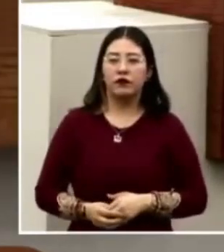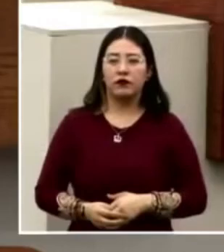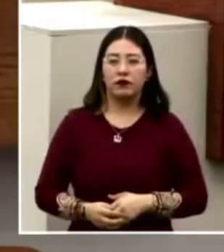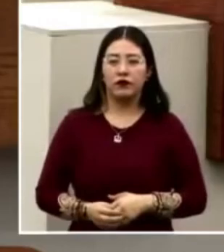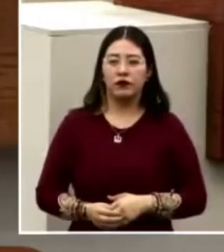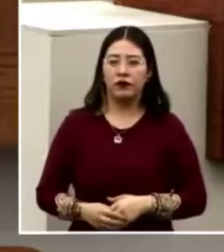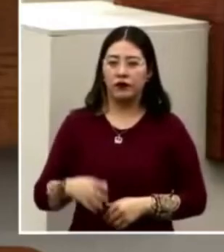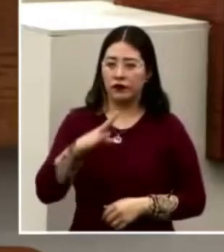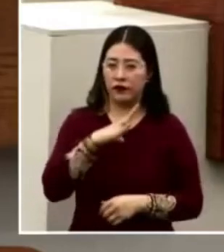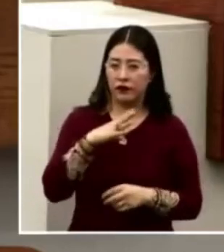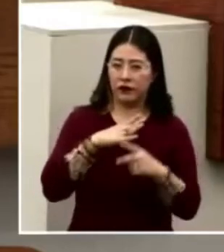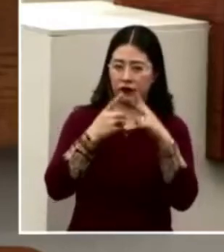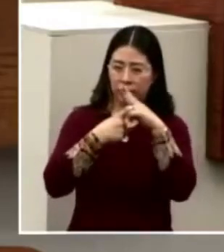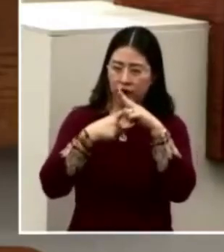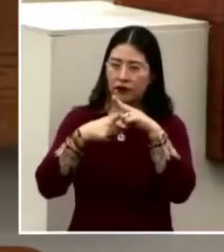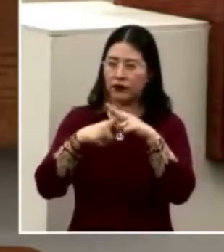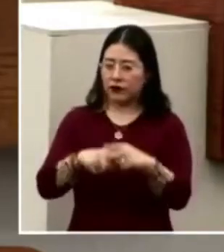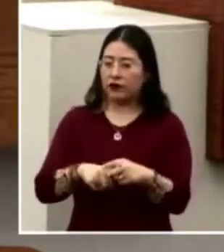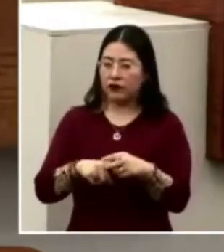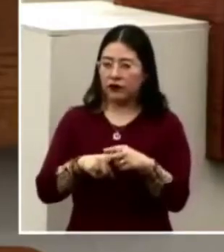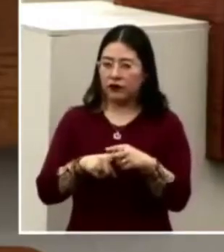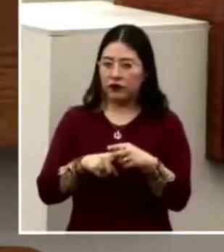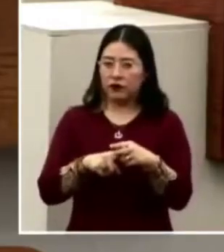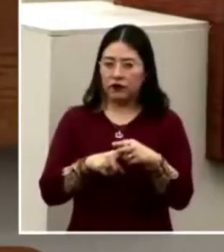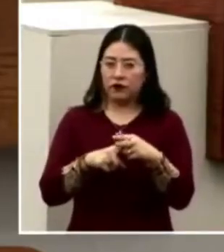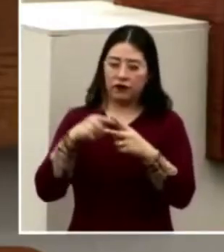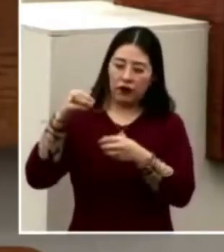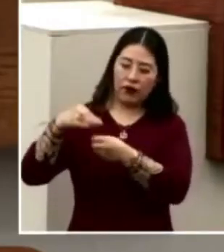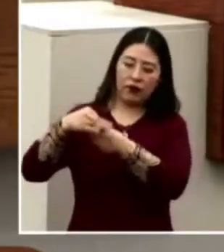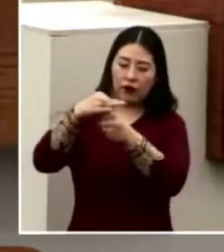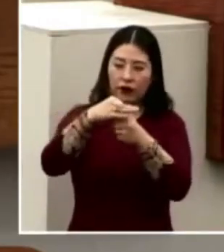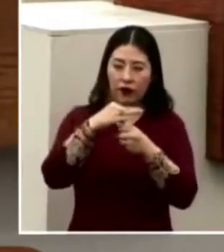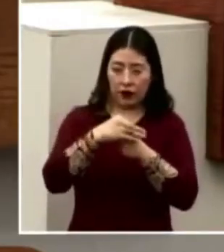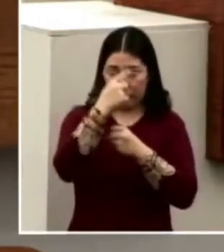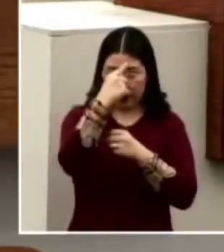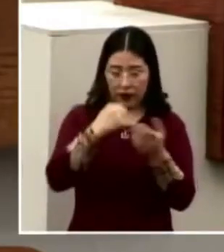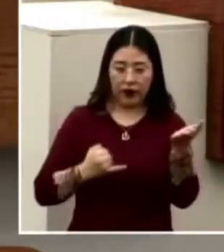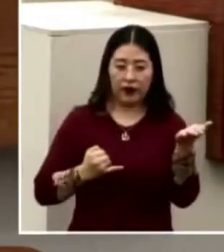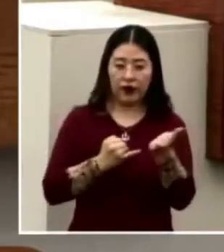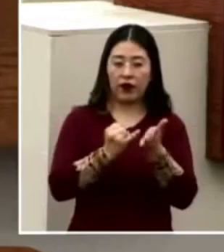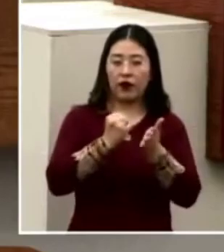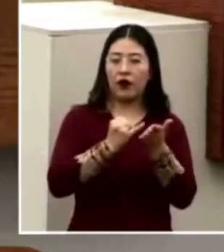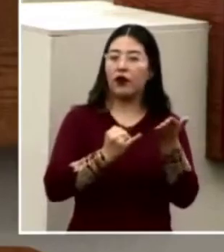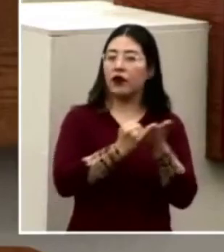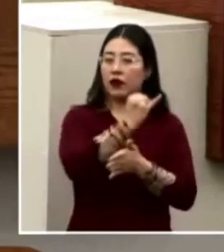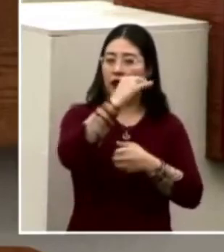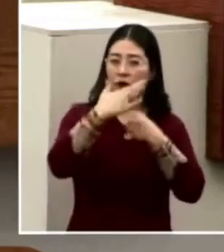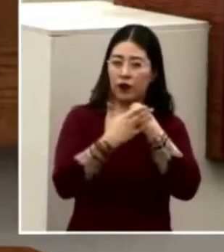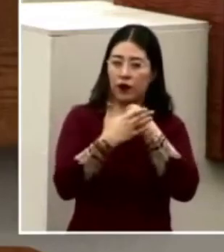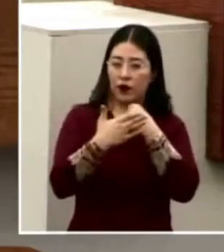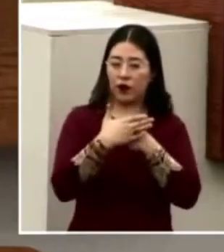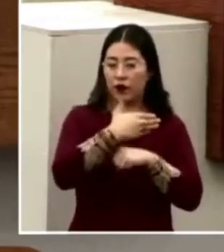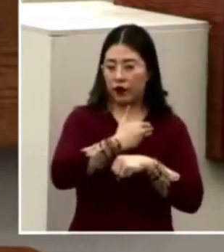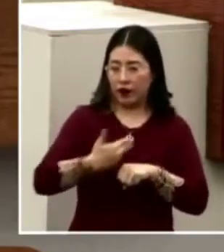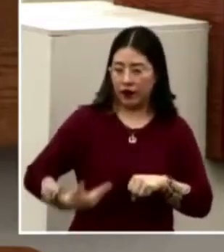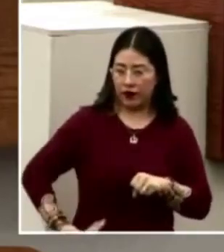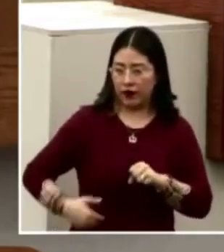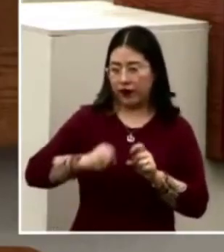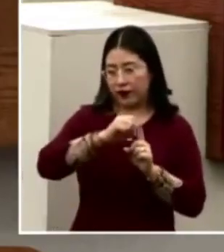habría iniciado ya el proceso electoral para elegir al próximo presidente de la